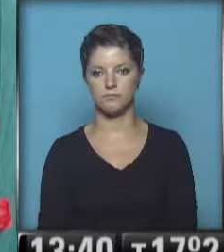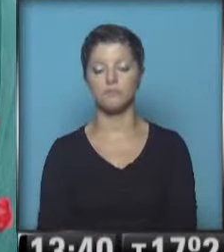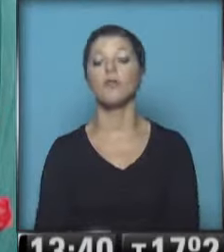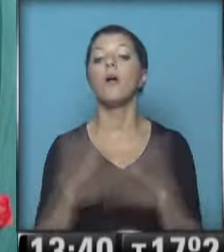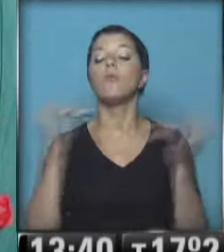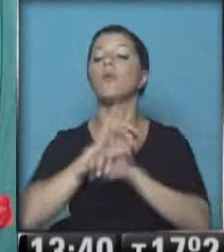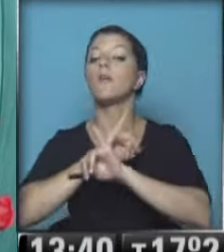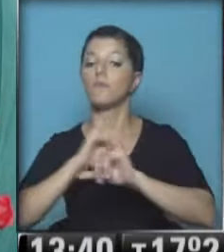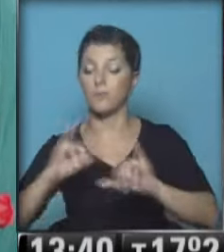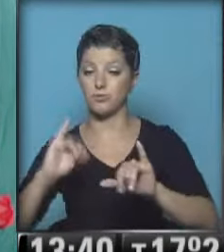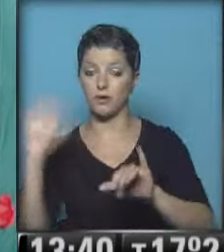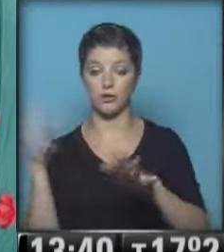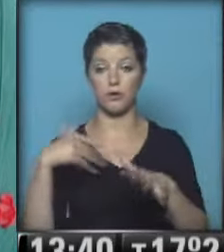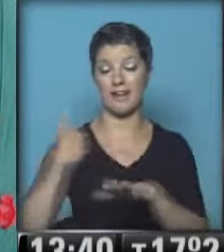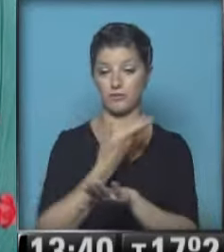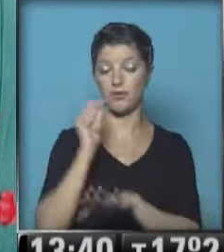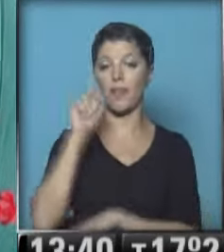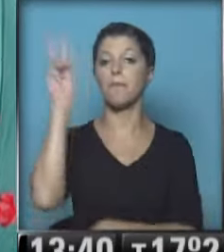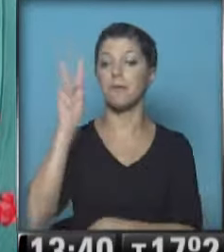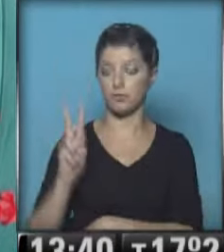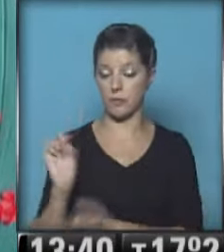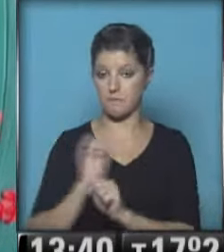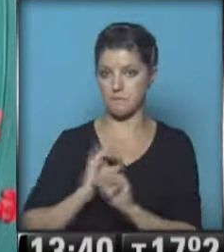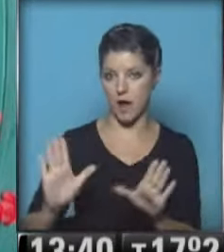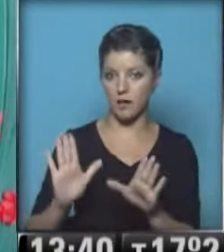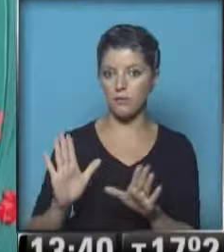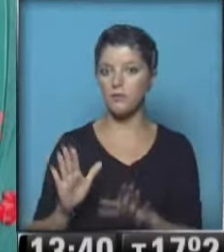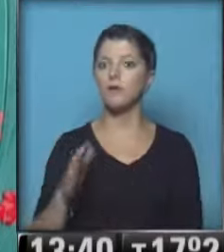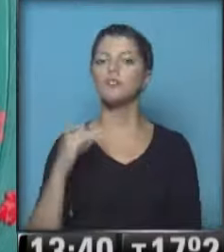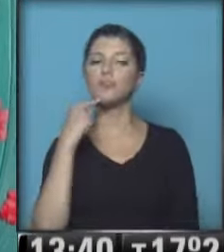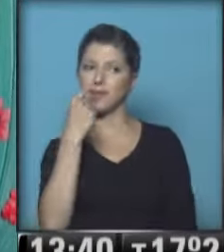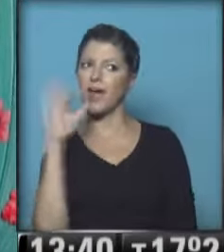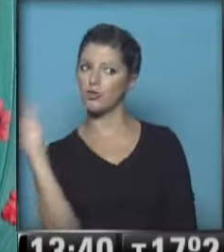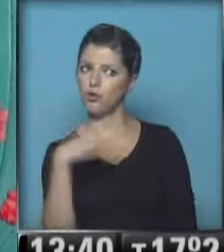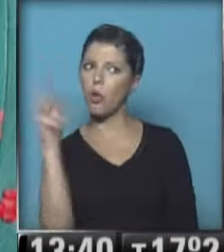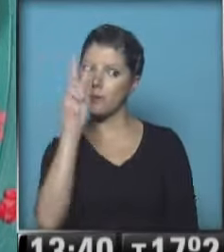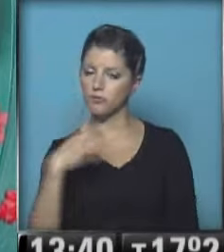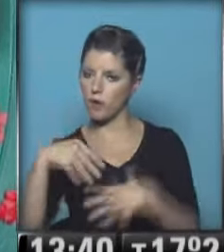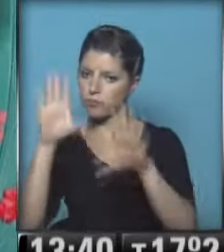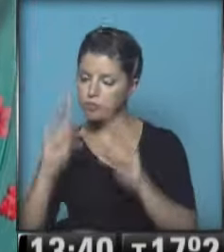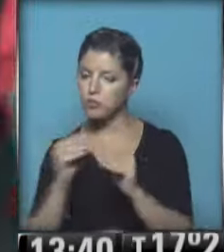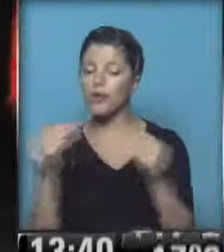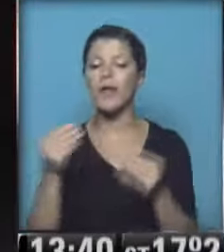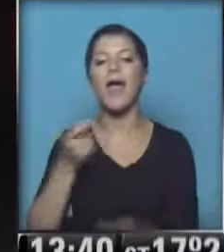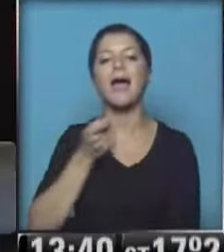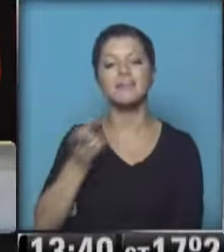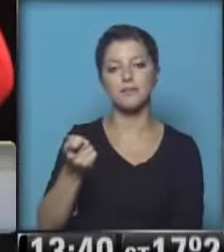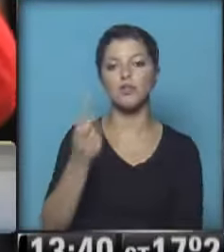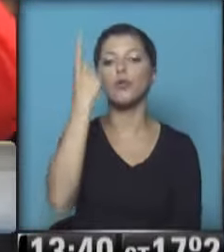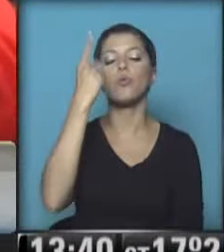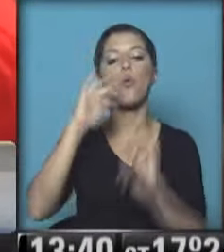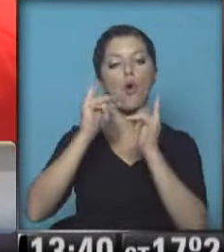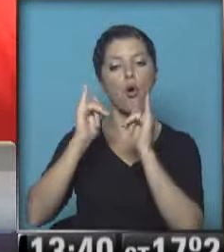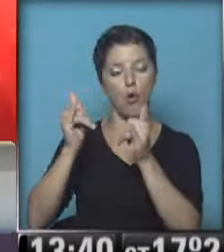tuve una noticia que conmocionó a la sociedad venezolana, al gobierno venezolano y yo diría que a toda la región, y es el asesinato de un